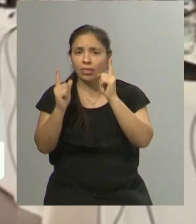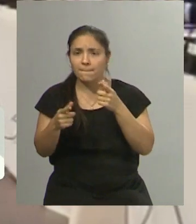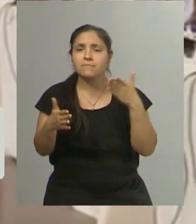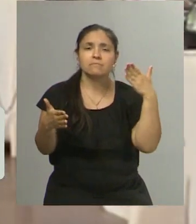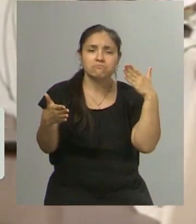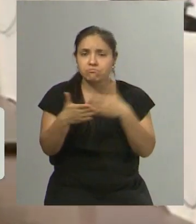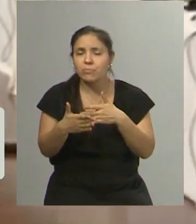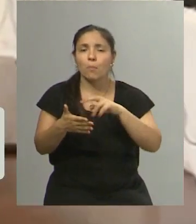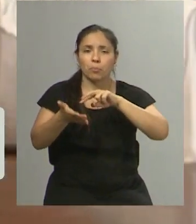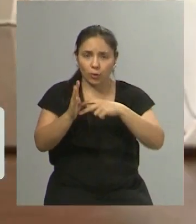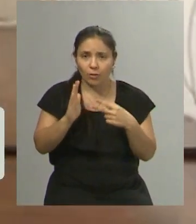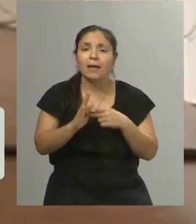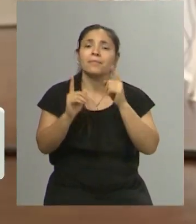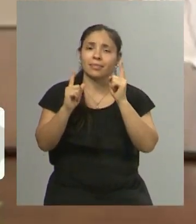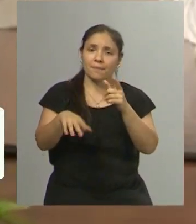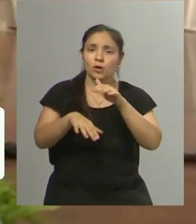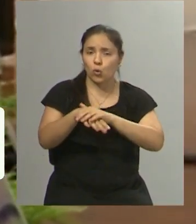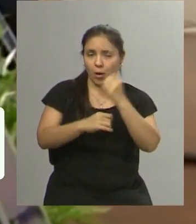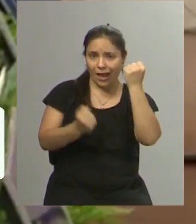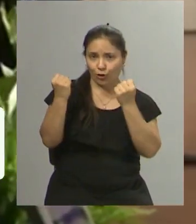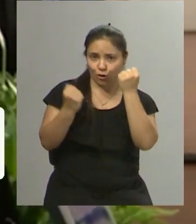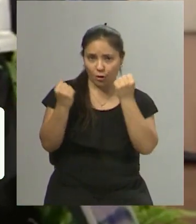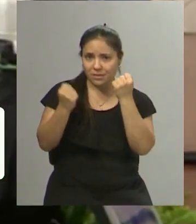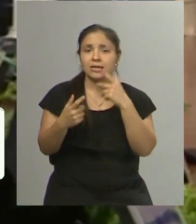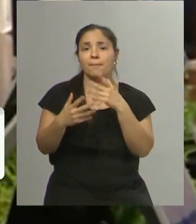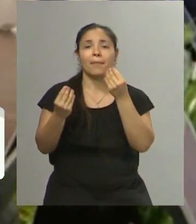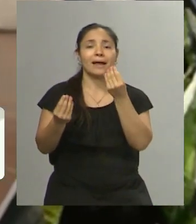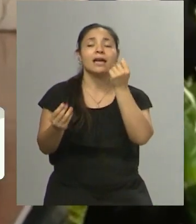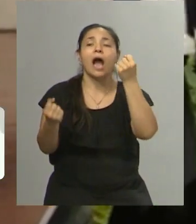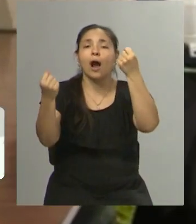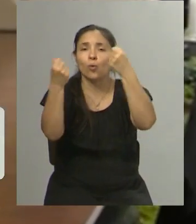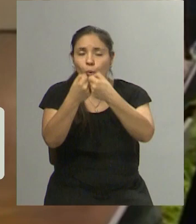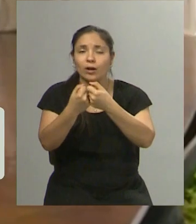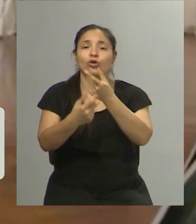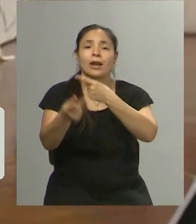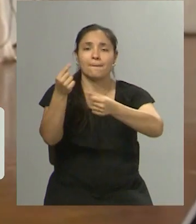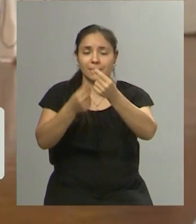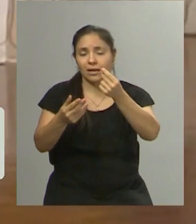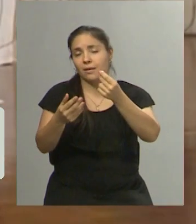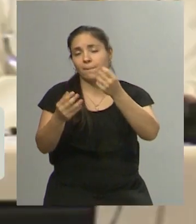trabas para poder avanzar en acuerdos, ¿no? en el Mercosur.